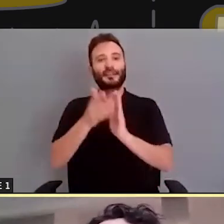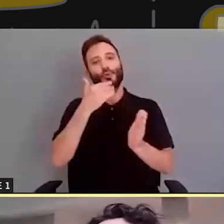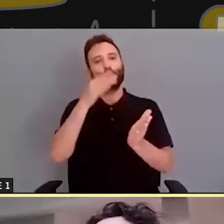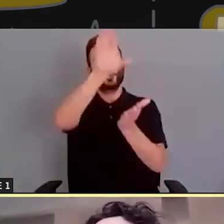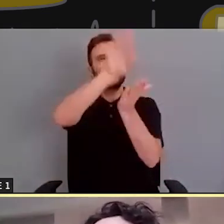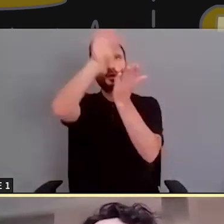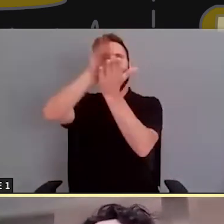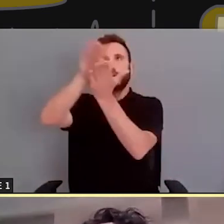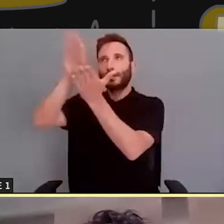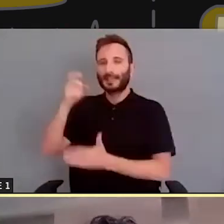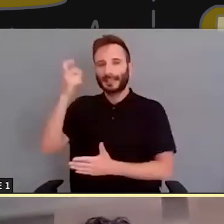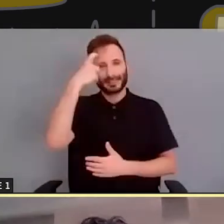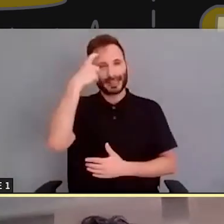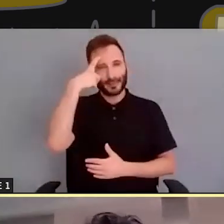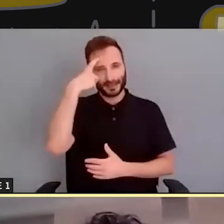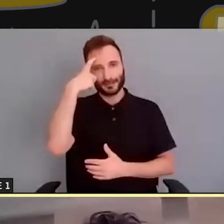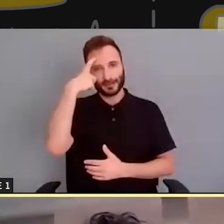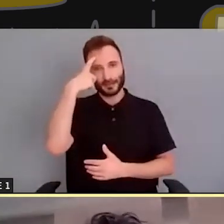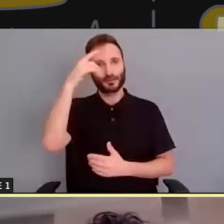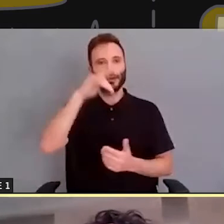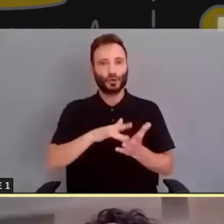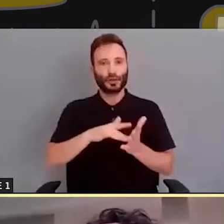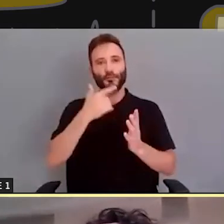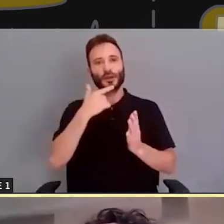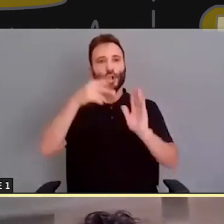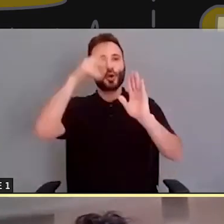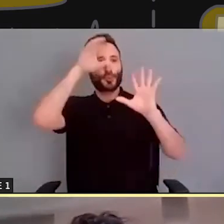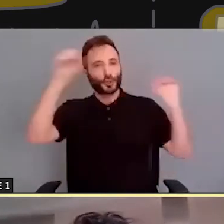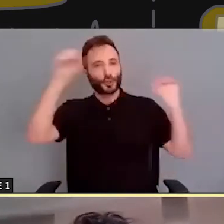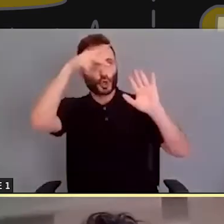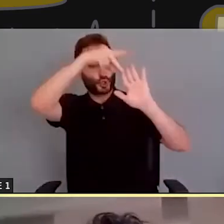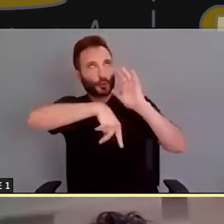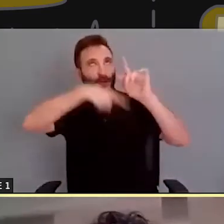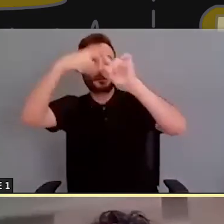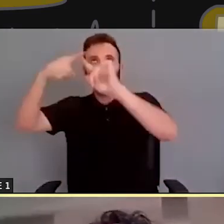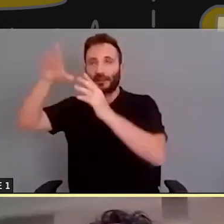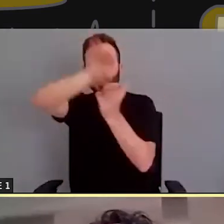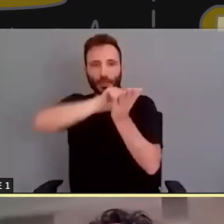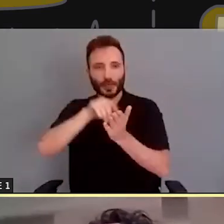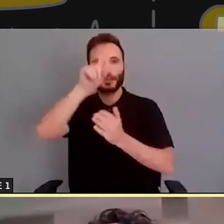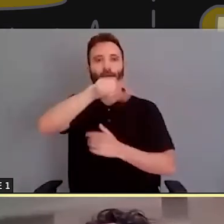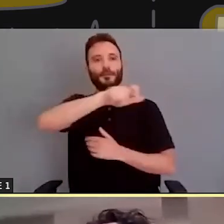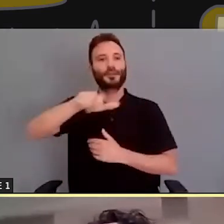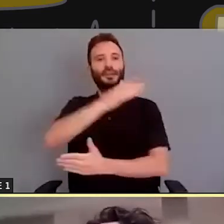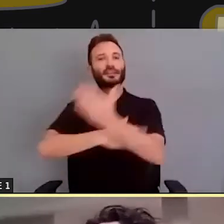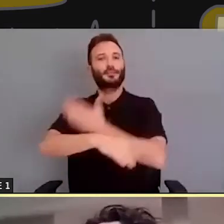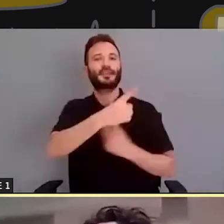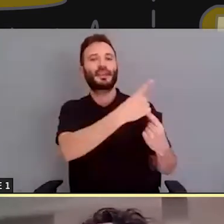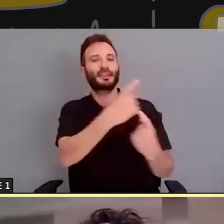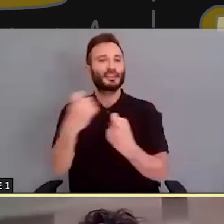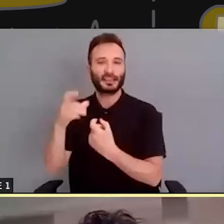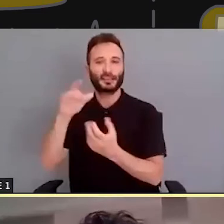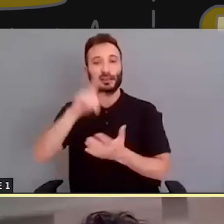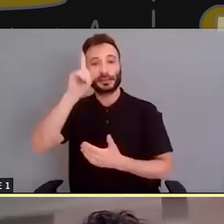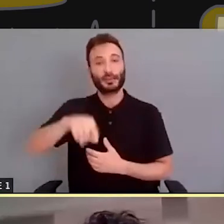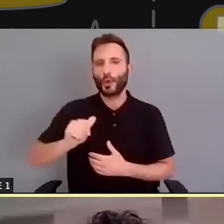del saber, ¿no? Después de un mapeo de diferentes protocolos y normas, de las necesidades de las personas con discapacidad, de las posibilidades reales.